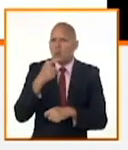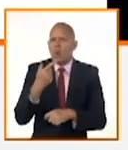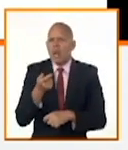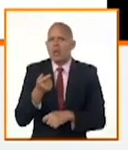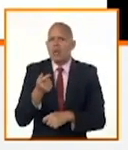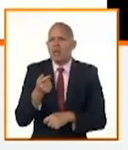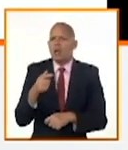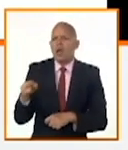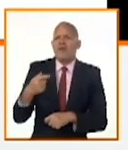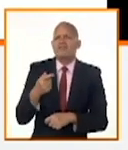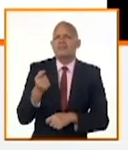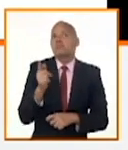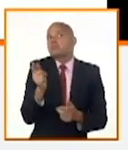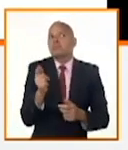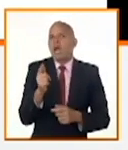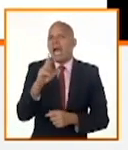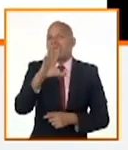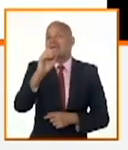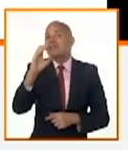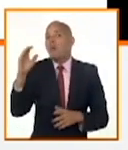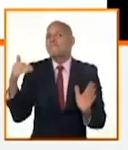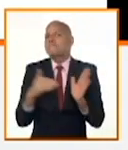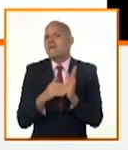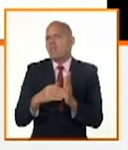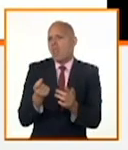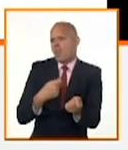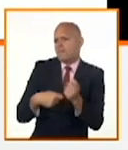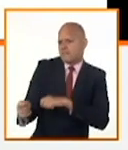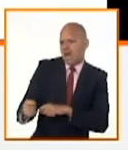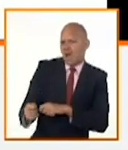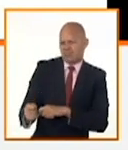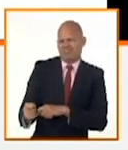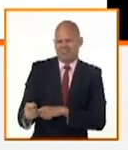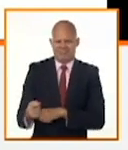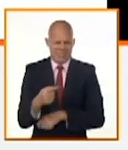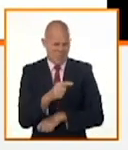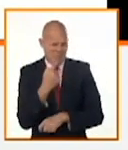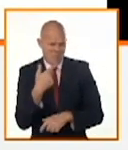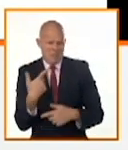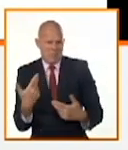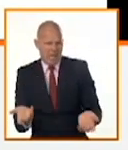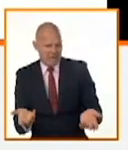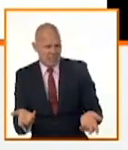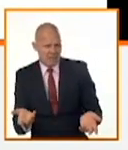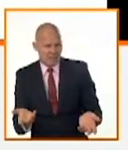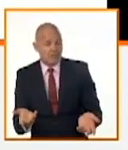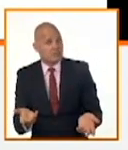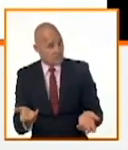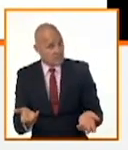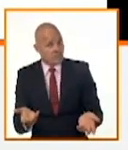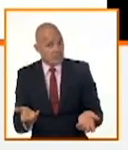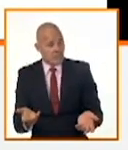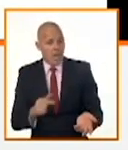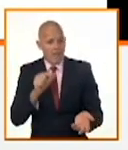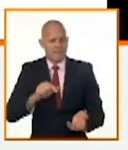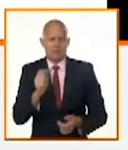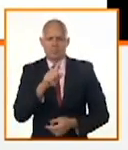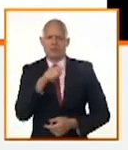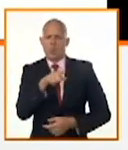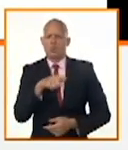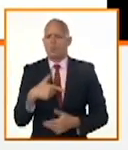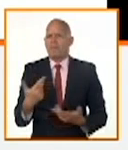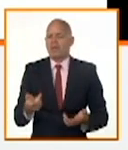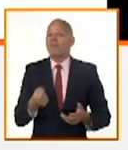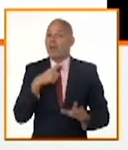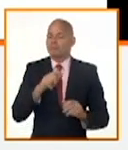naturales no deben en la licitud de sus operaciones hacer operaciones de compraventa porque incluso algunas personas preguntaban No si voy a comprar